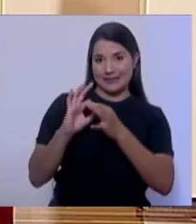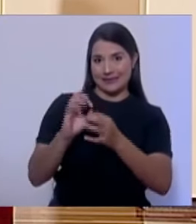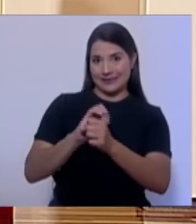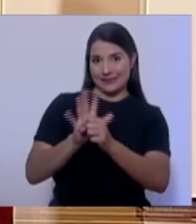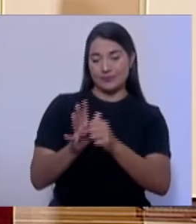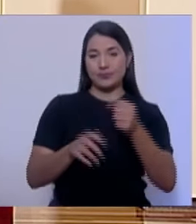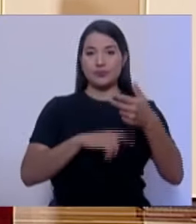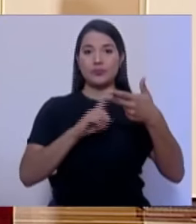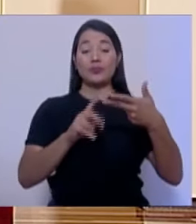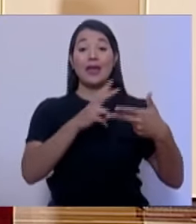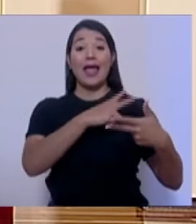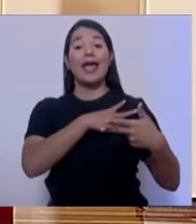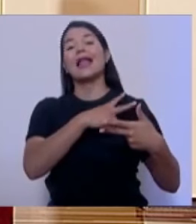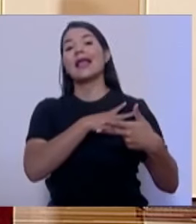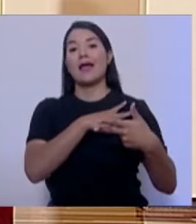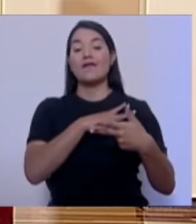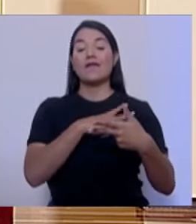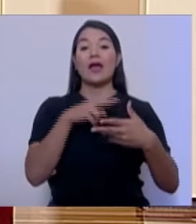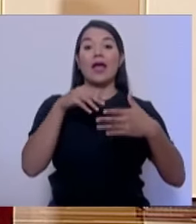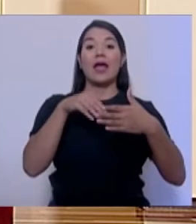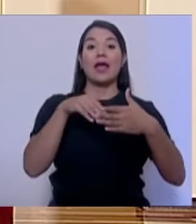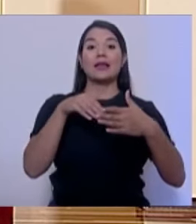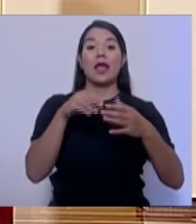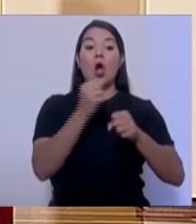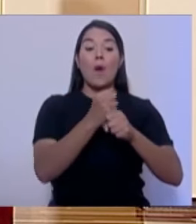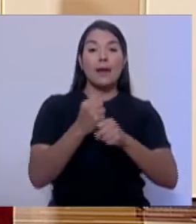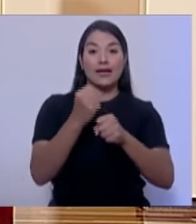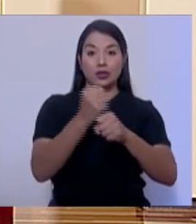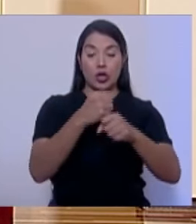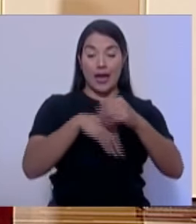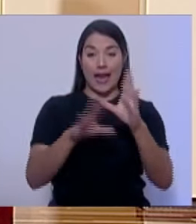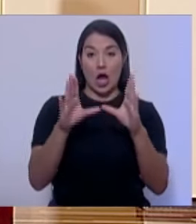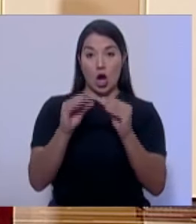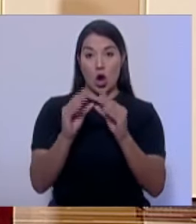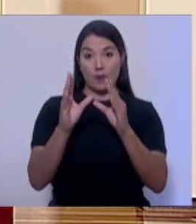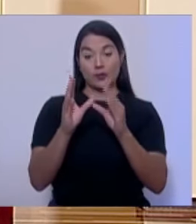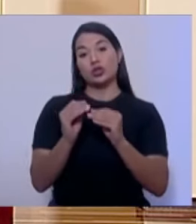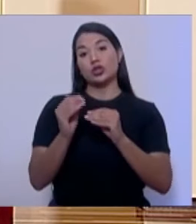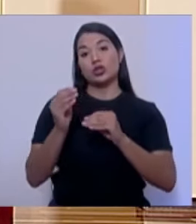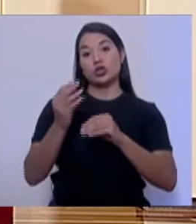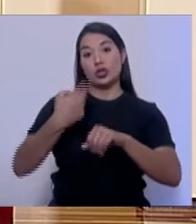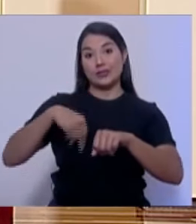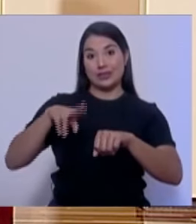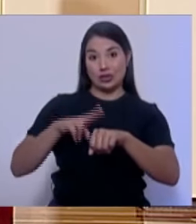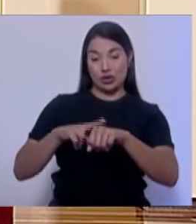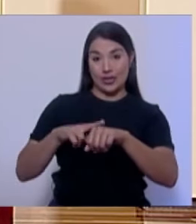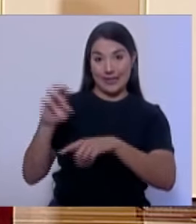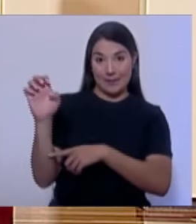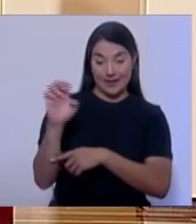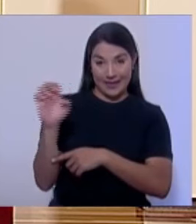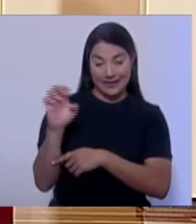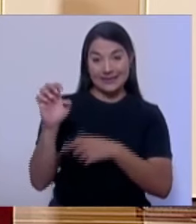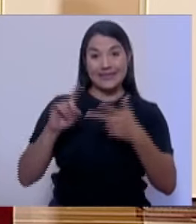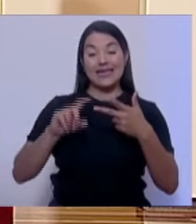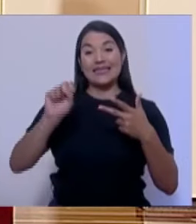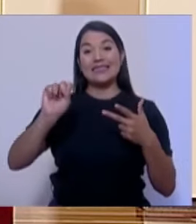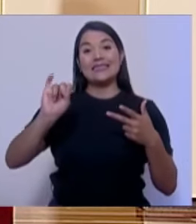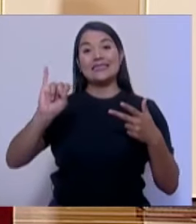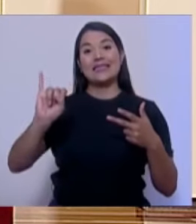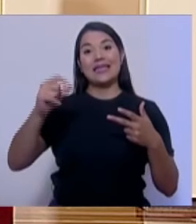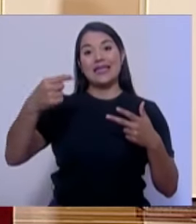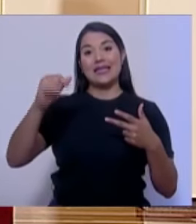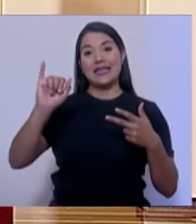El jefe de operaciones de la Comisión Nacional de Prevención de Riesgos y Atención de Emergencias, el señor Sigifredo Pérez, quien nos